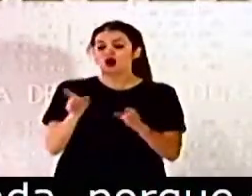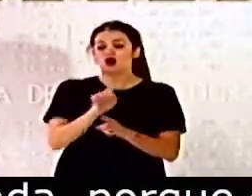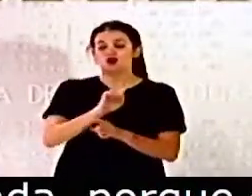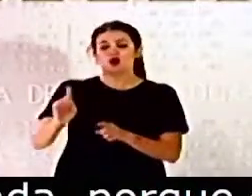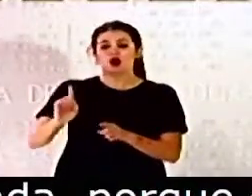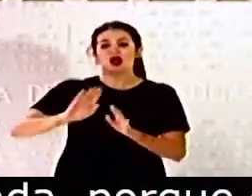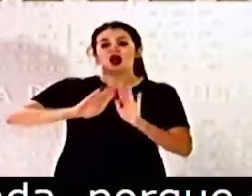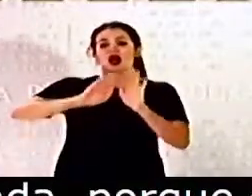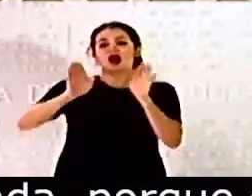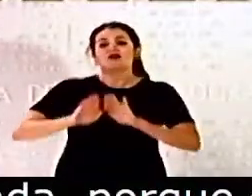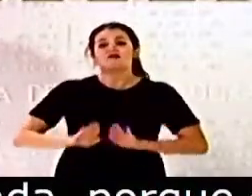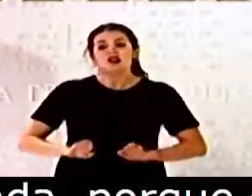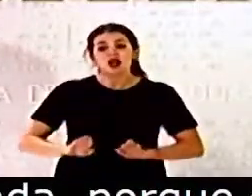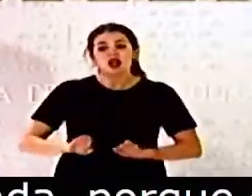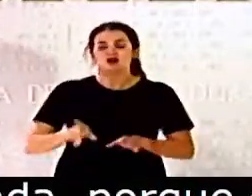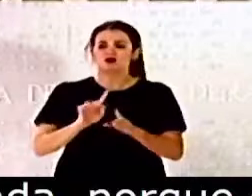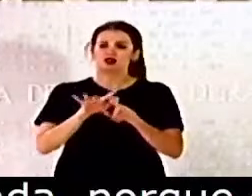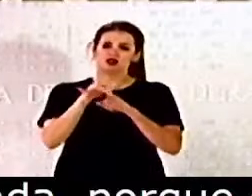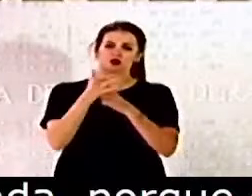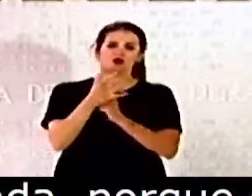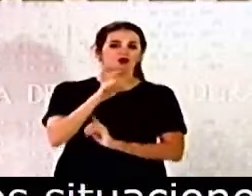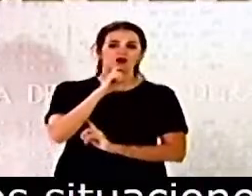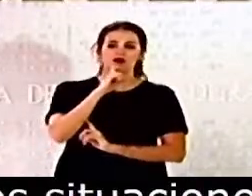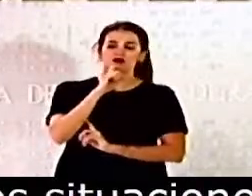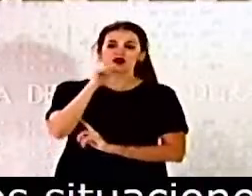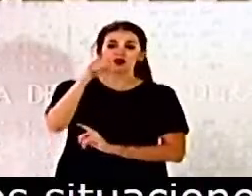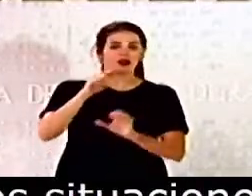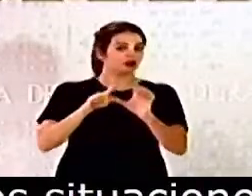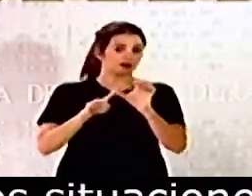complicado para la comunidad autónoma.